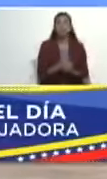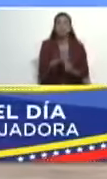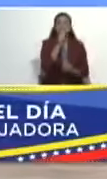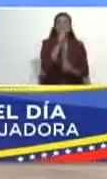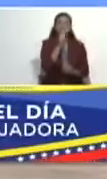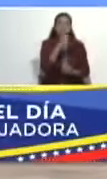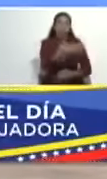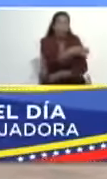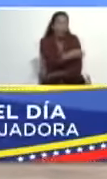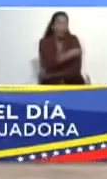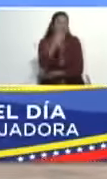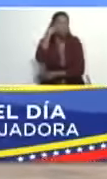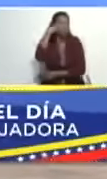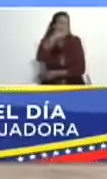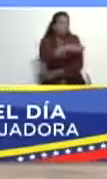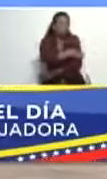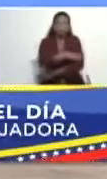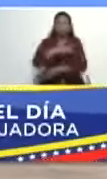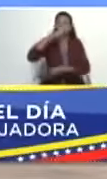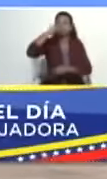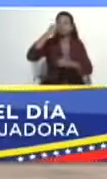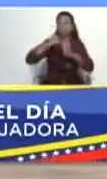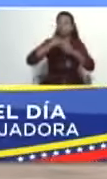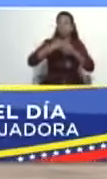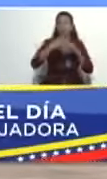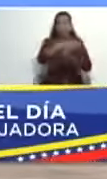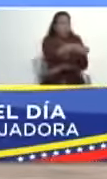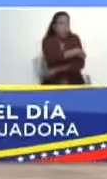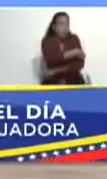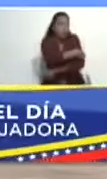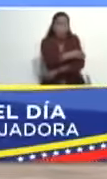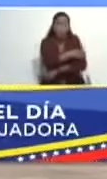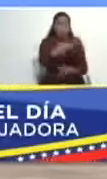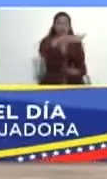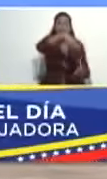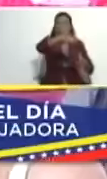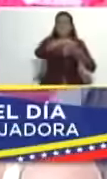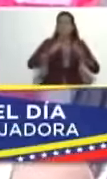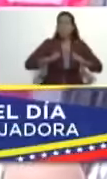La oligarquía, los apellidos, la extrema derecha, Pitiyanqui.